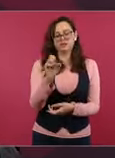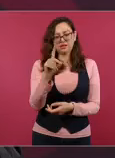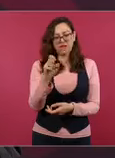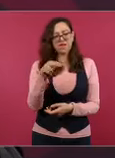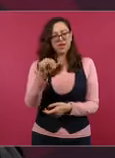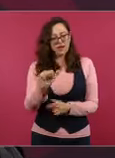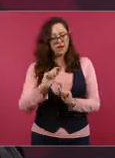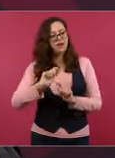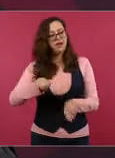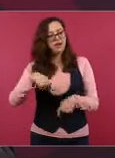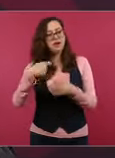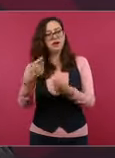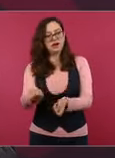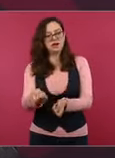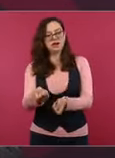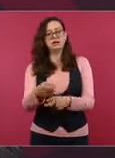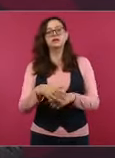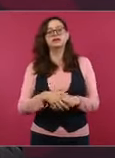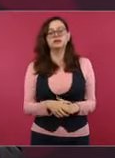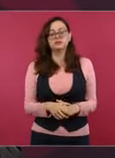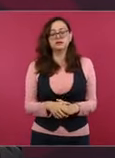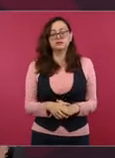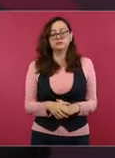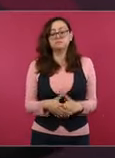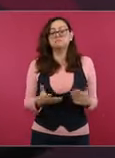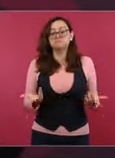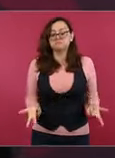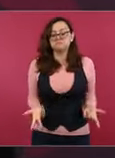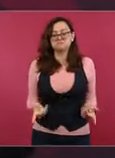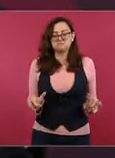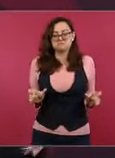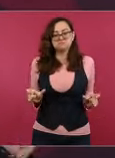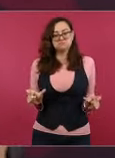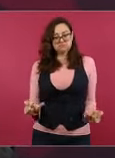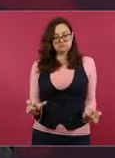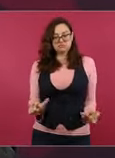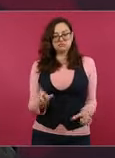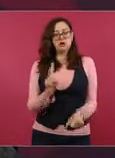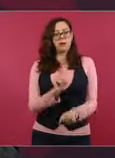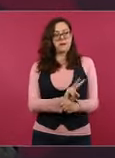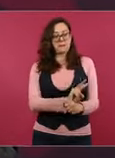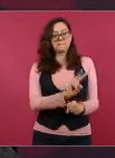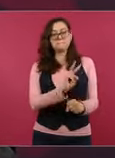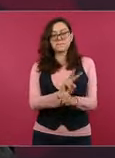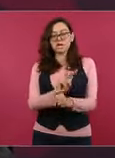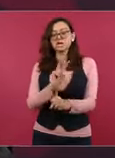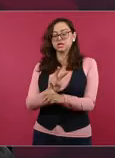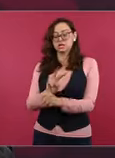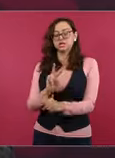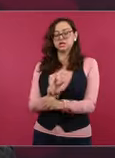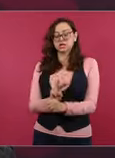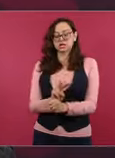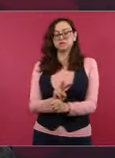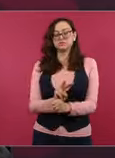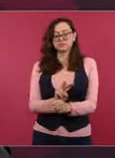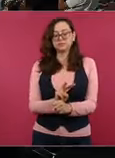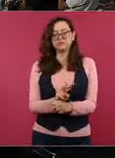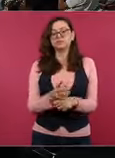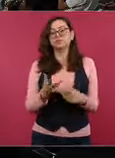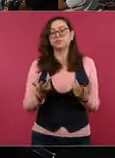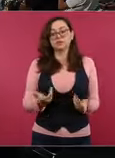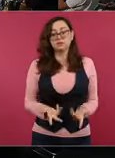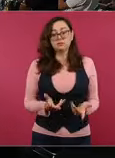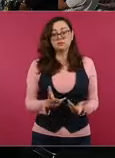Defensa para tener más control sobre los aeropuertos y que no